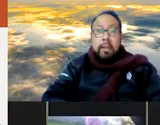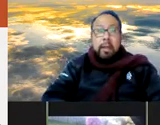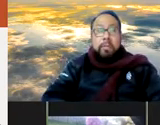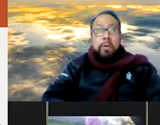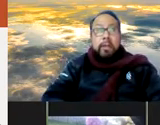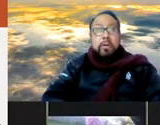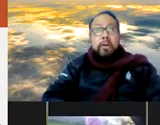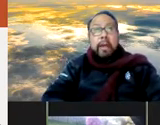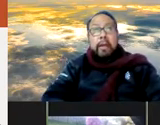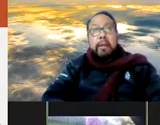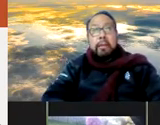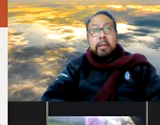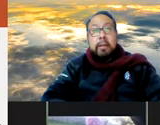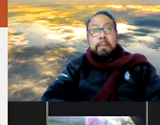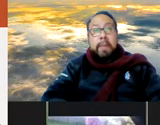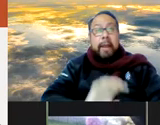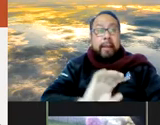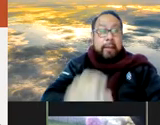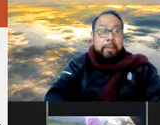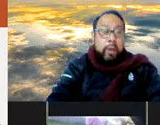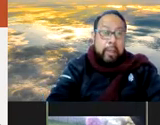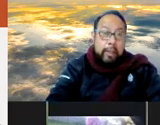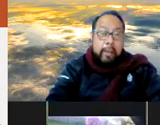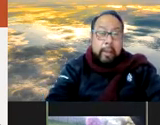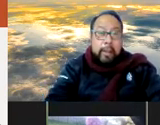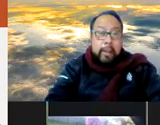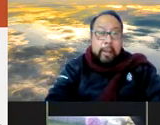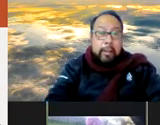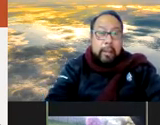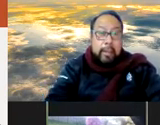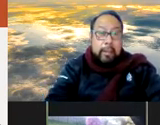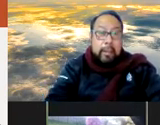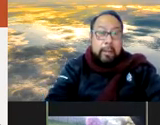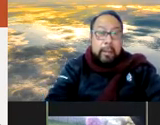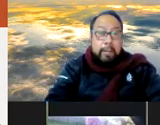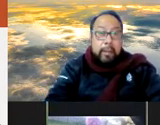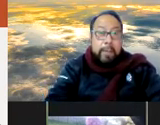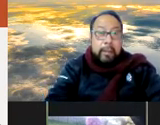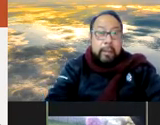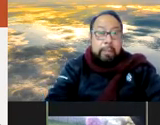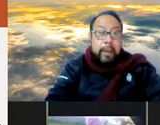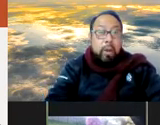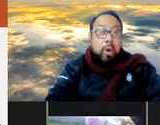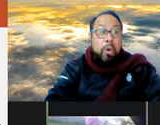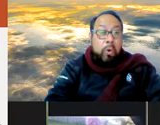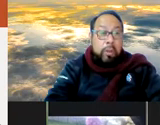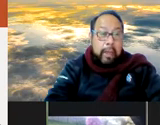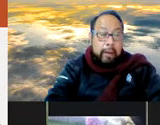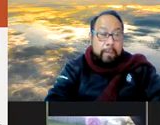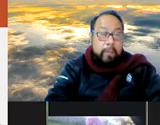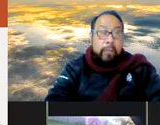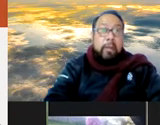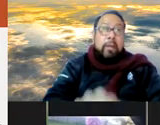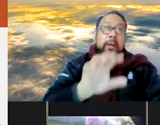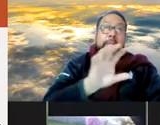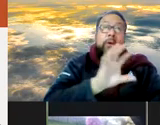convocatorias. Sale la convocatoria para que se puedan inscribir y participar,